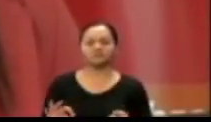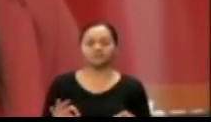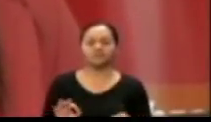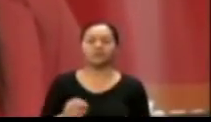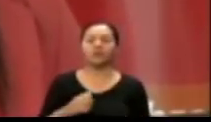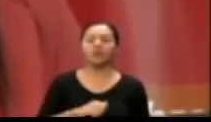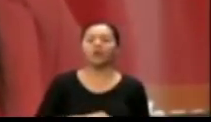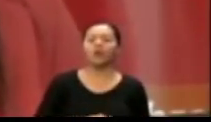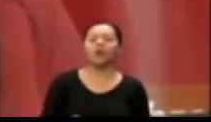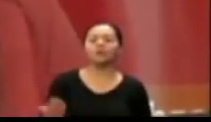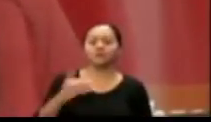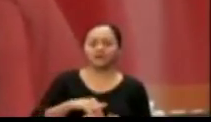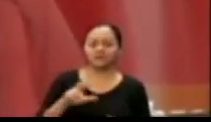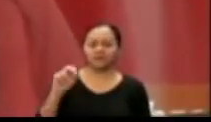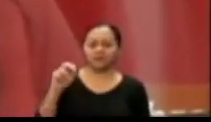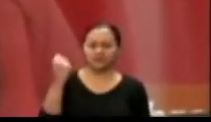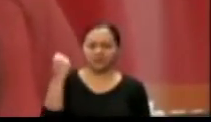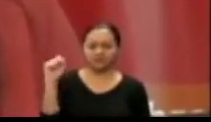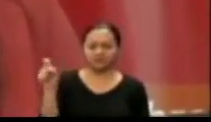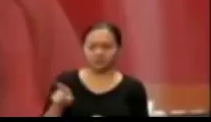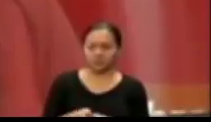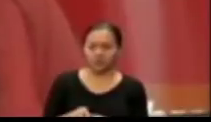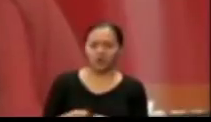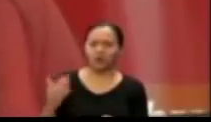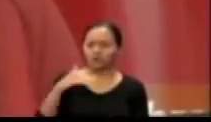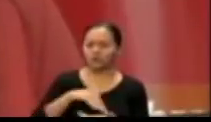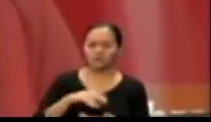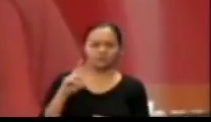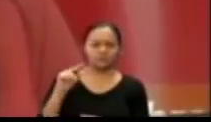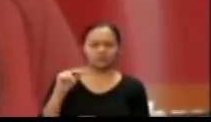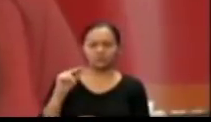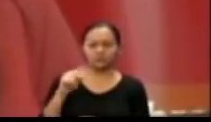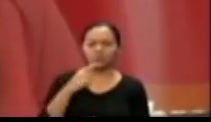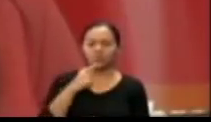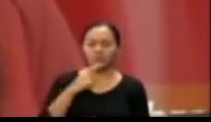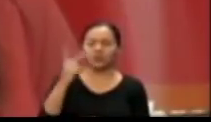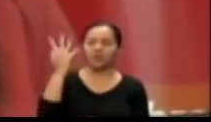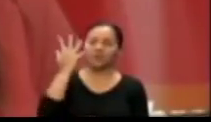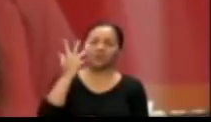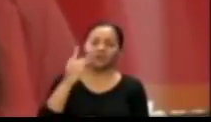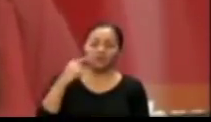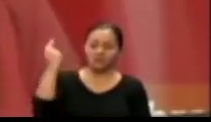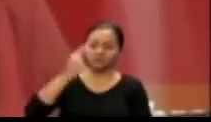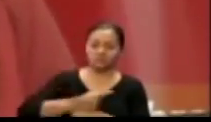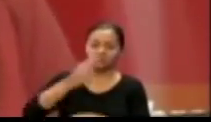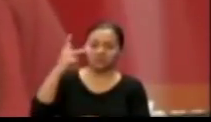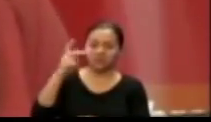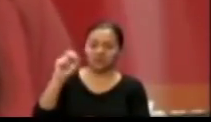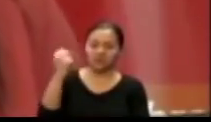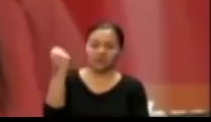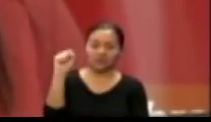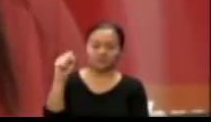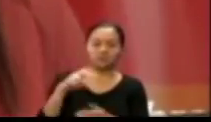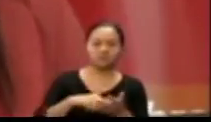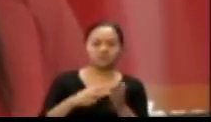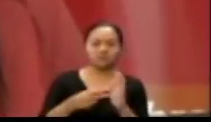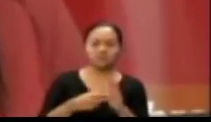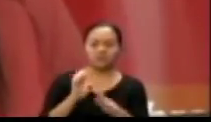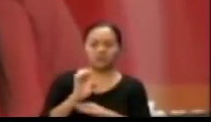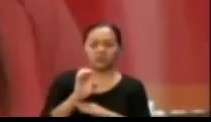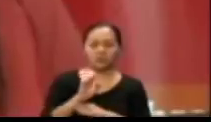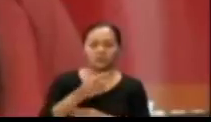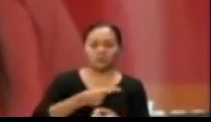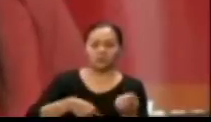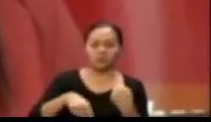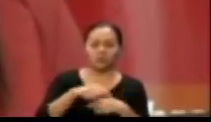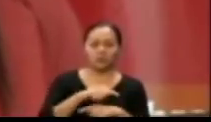Otro 30S nunca más, porque ese día se volvió una huella para recordar que los ecuatorianos no quieren